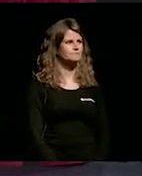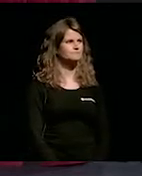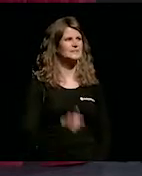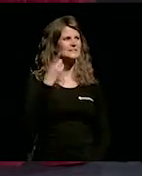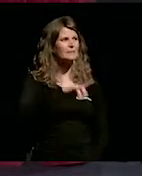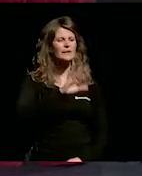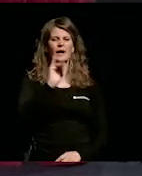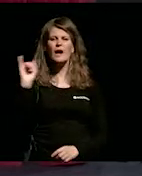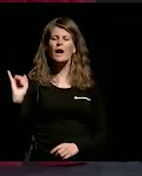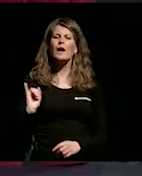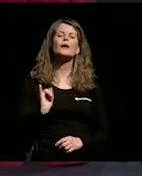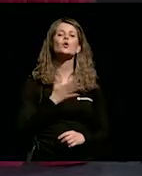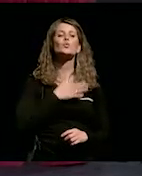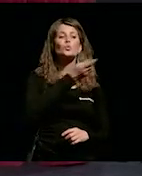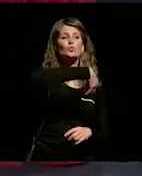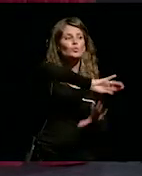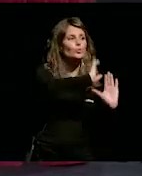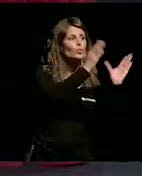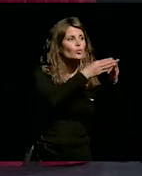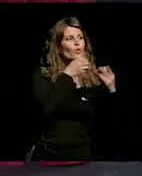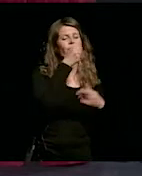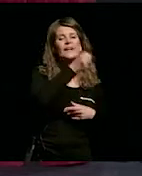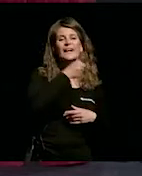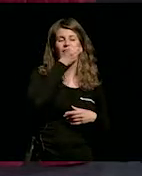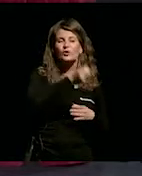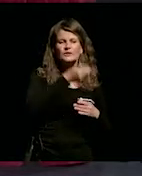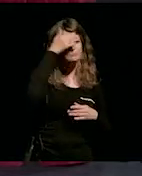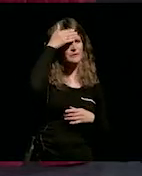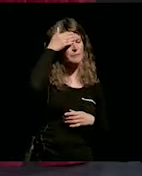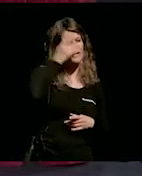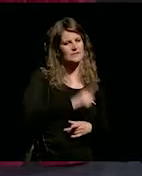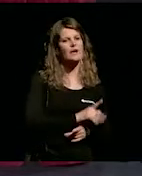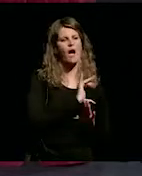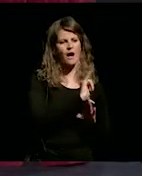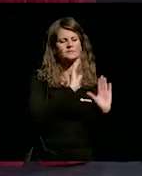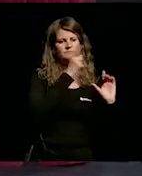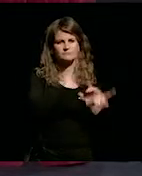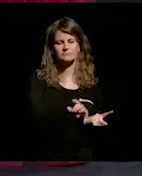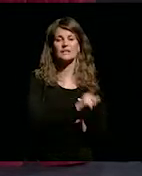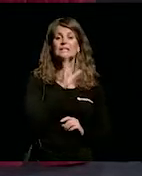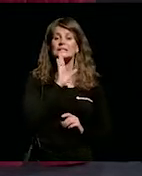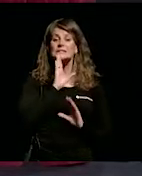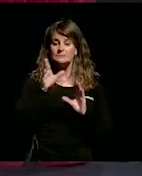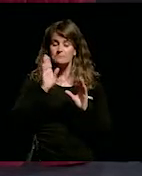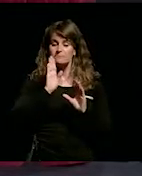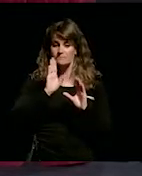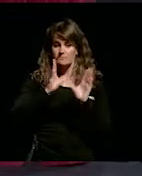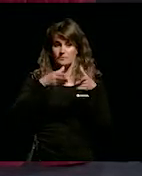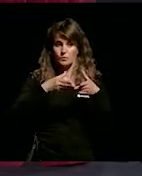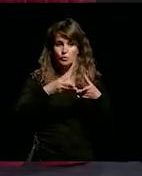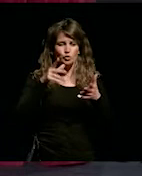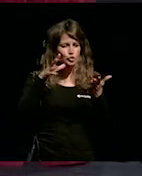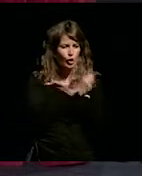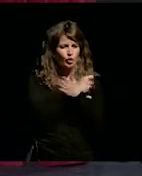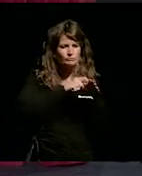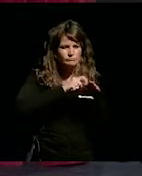También tenemos nuestro grupo de cantores principales que ensalzan todos los aspectos importantes